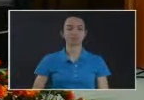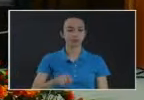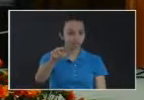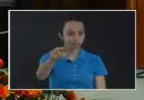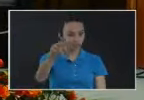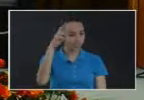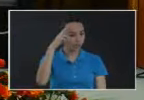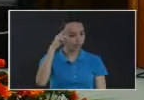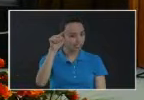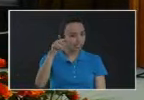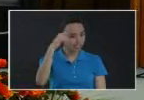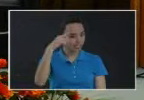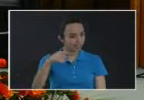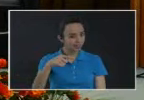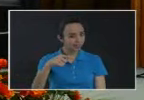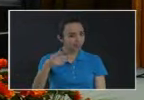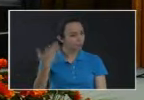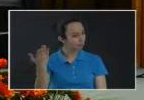Mejor si no me lo recuerda, hermano Beto.